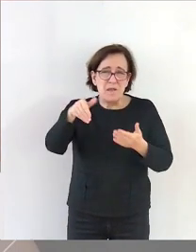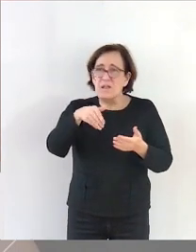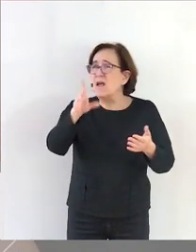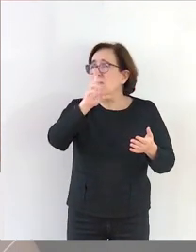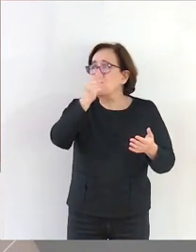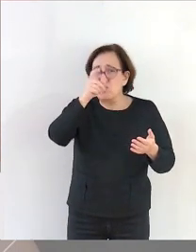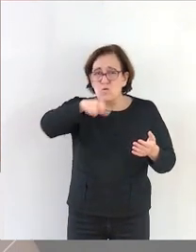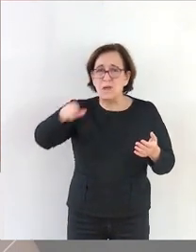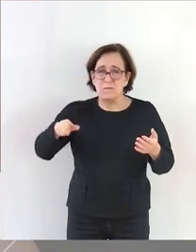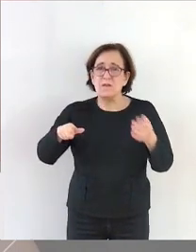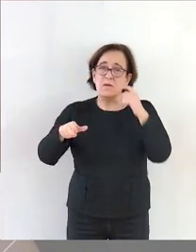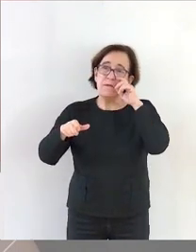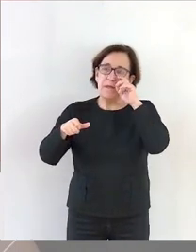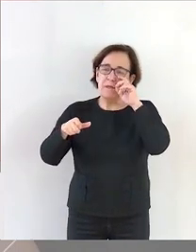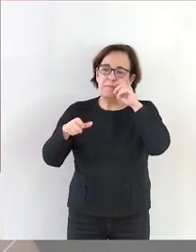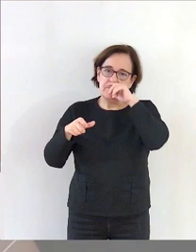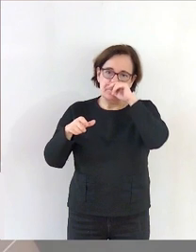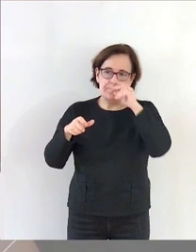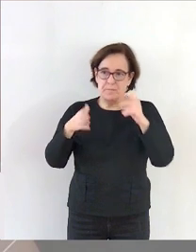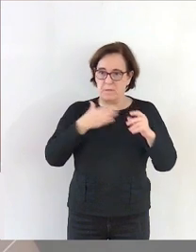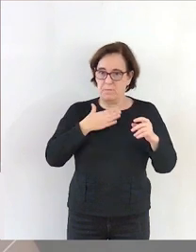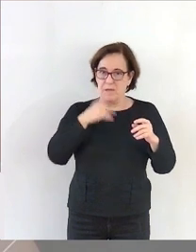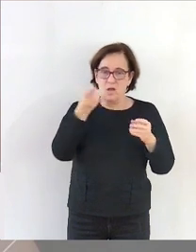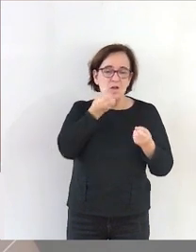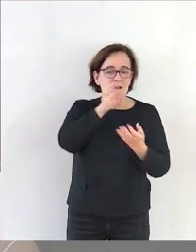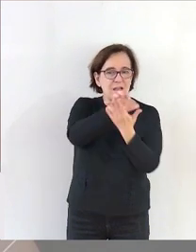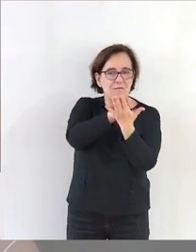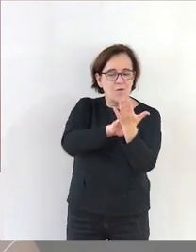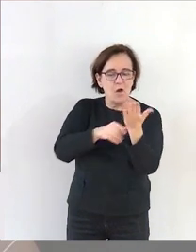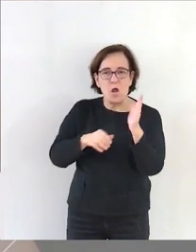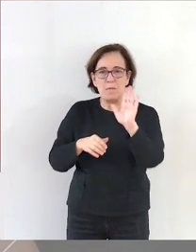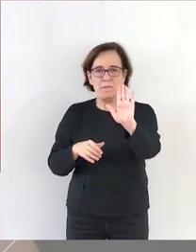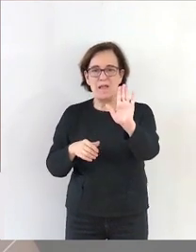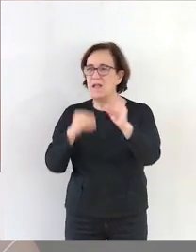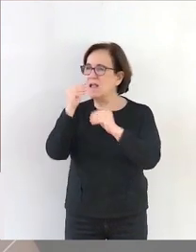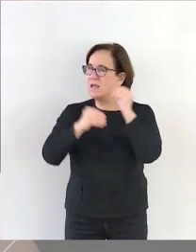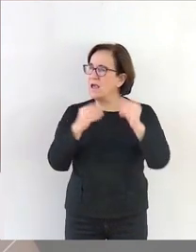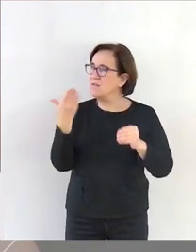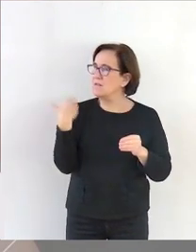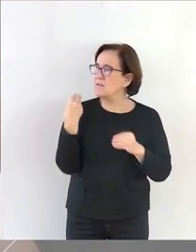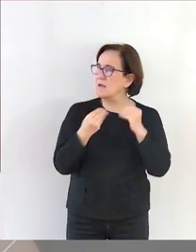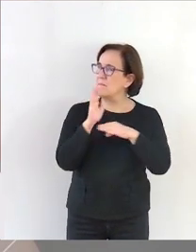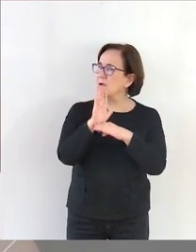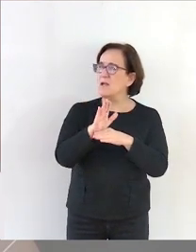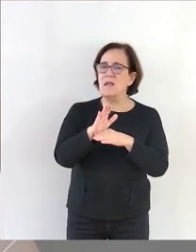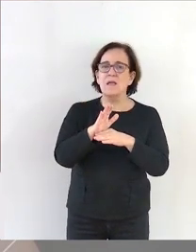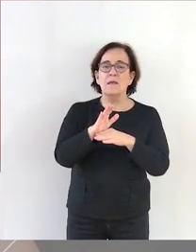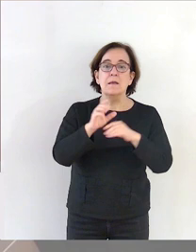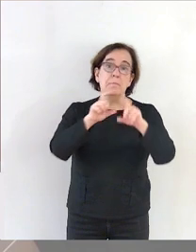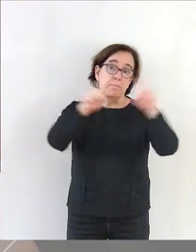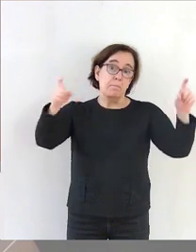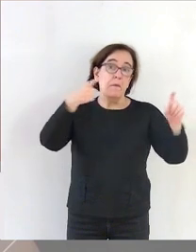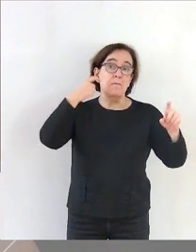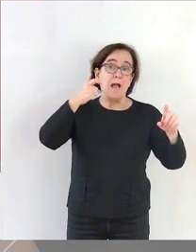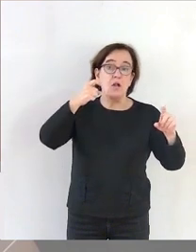cientos de millones de personas eh Para mí uno de los informes más reveladores fue el que produjo el el que presentó el Banco Mundial para